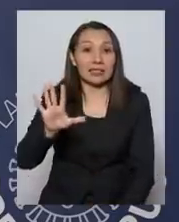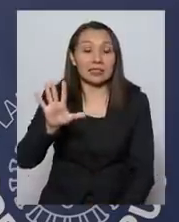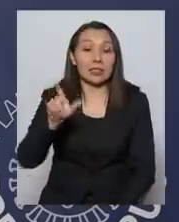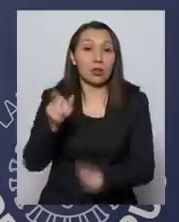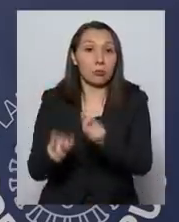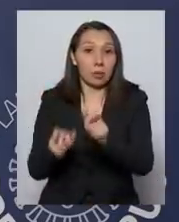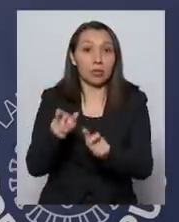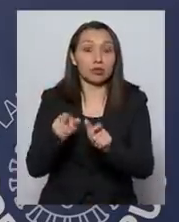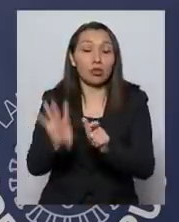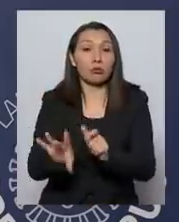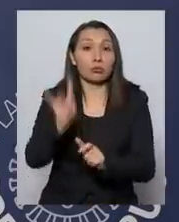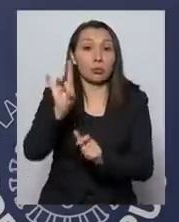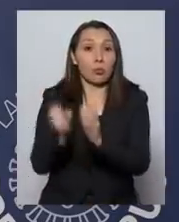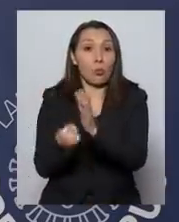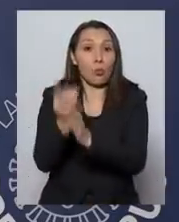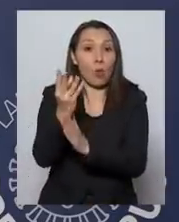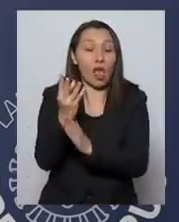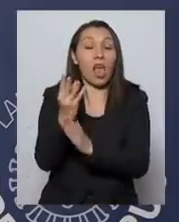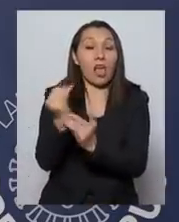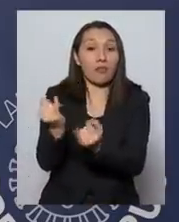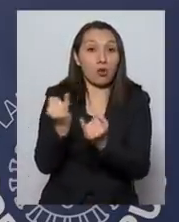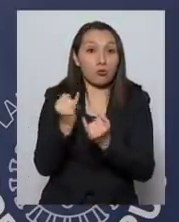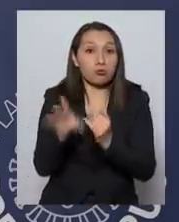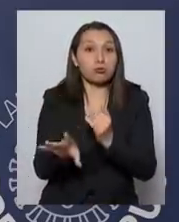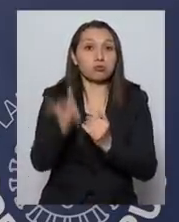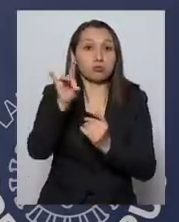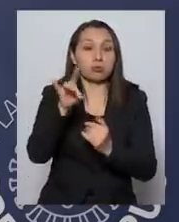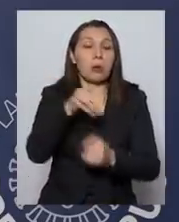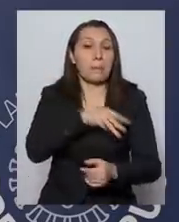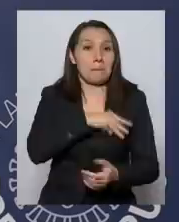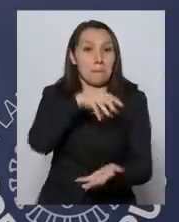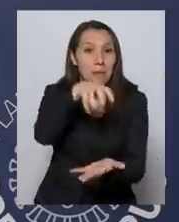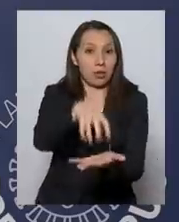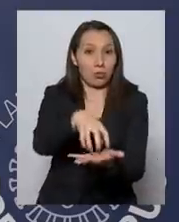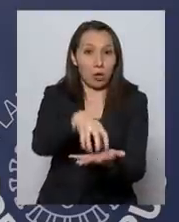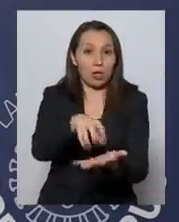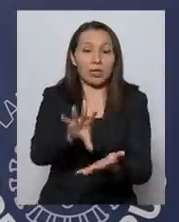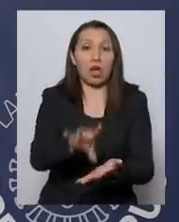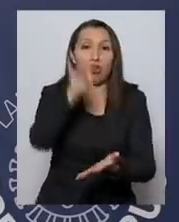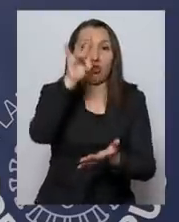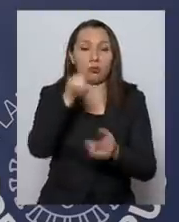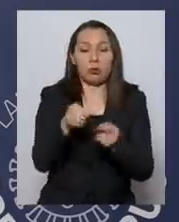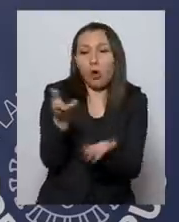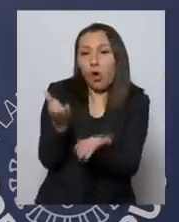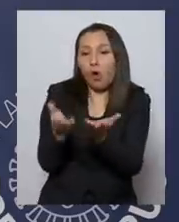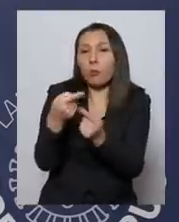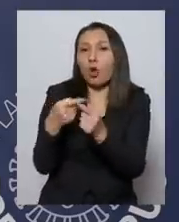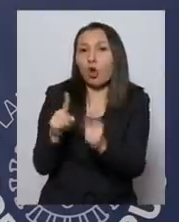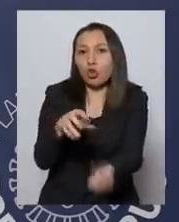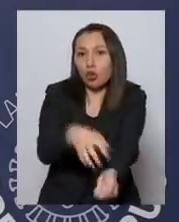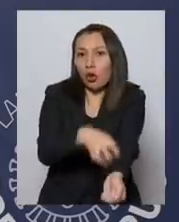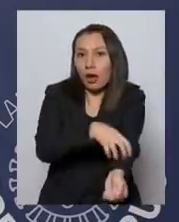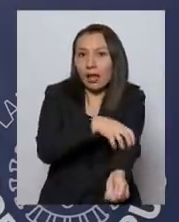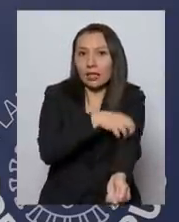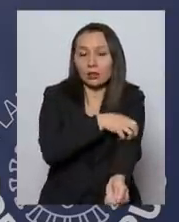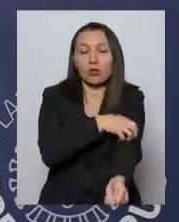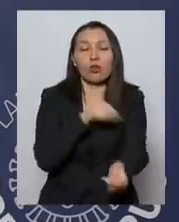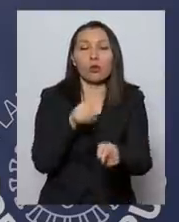875 casos nuevos documentados en la región metropolitana, comparado con otras regiones